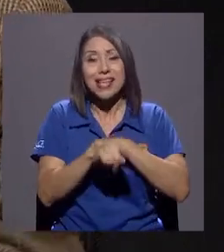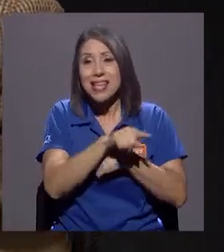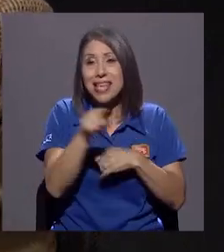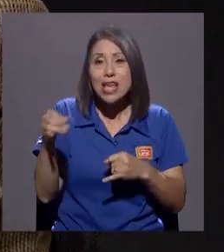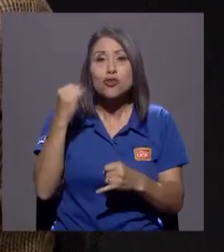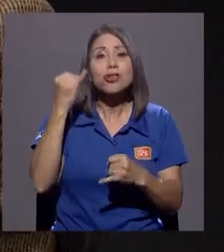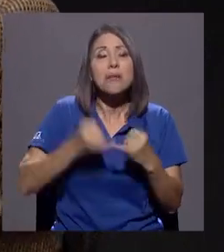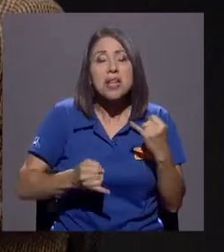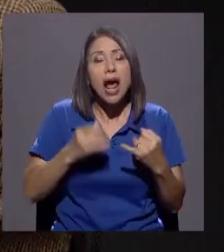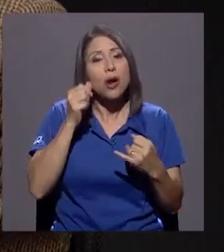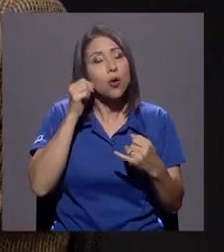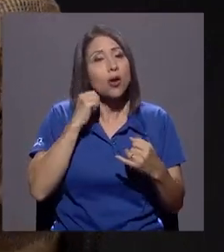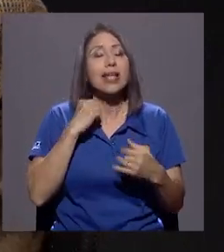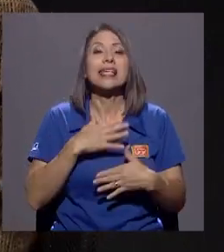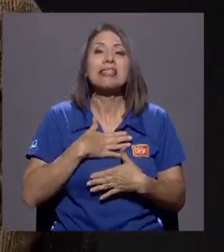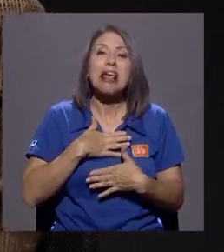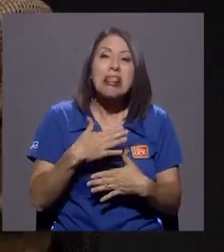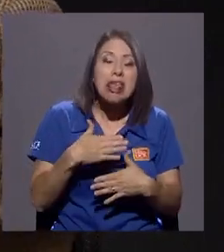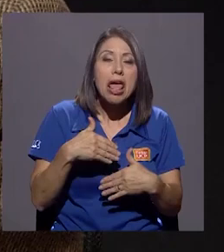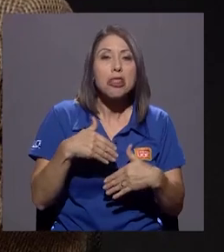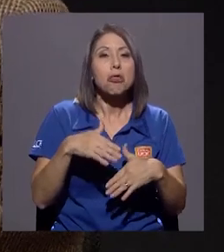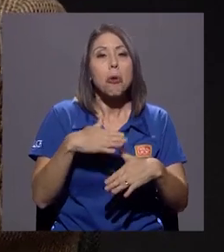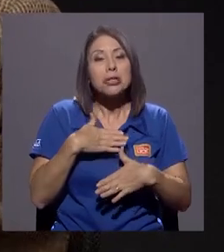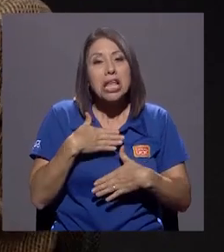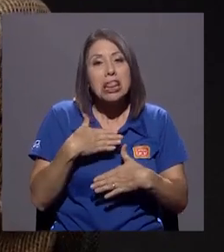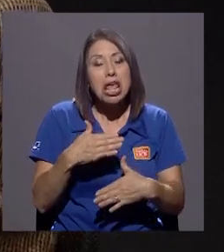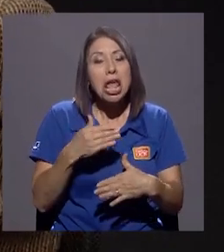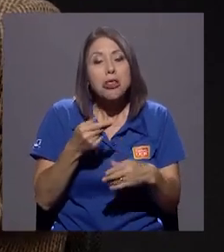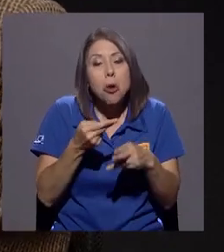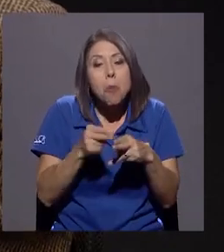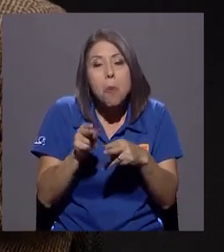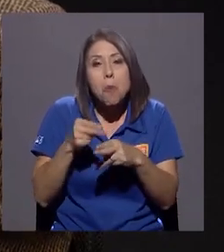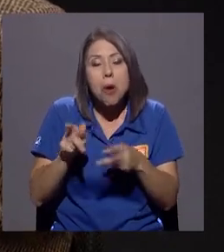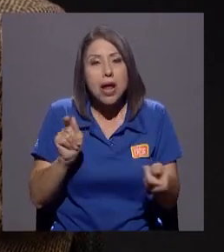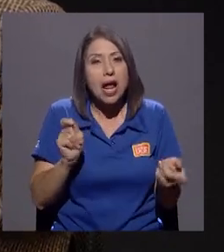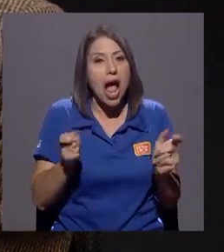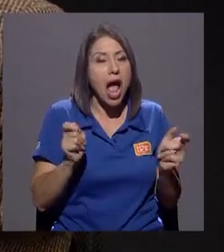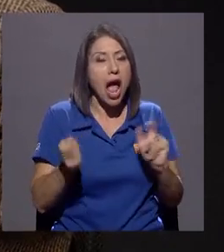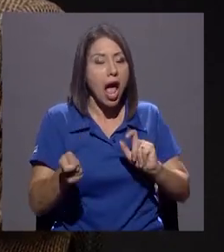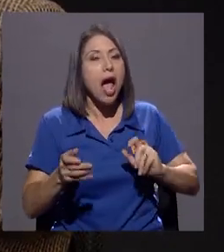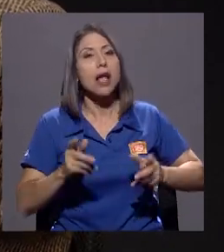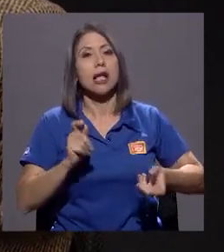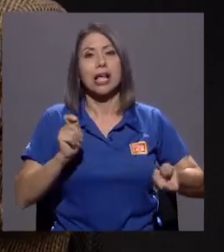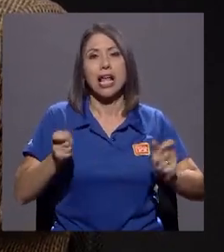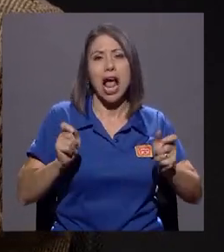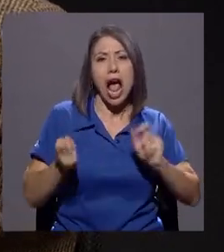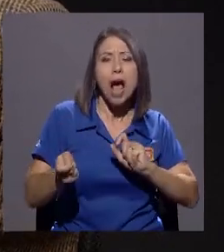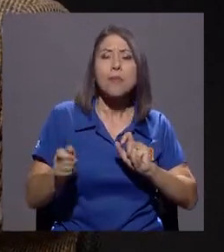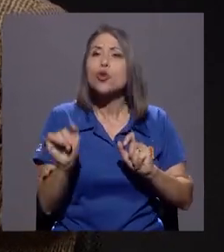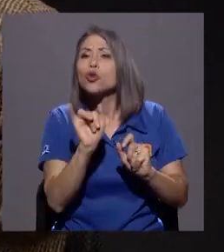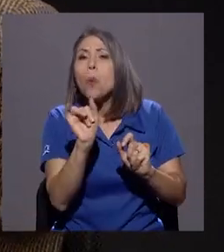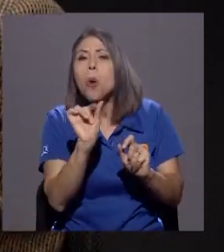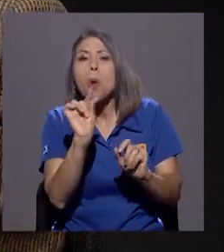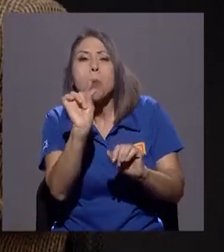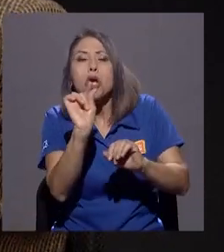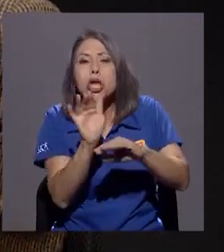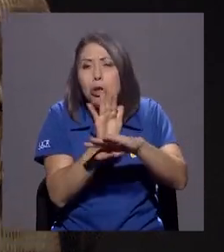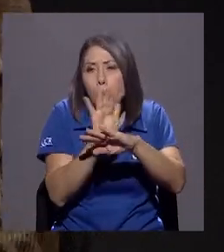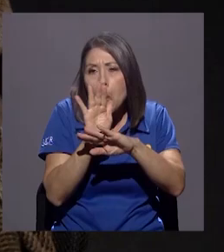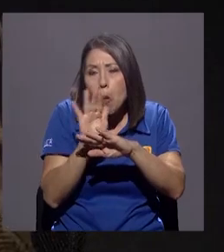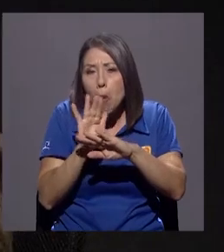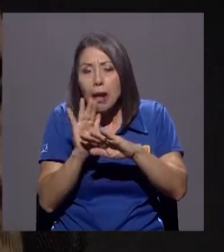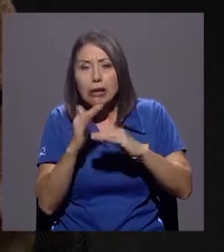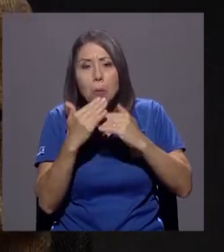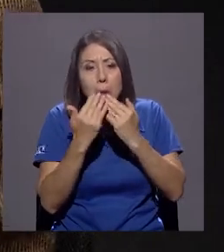cediendo con pequeños cambios cambios de carácter casi de maquillaje que